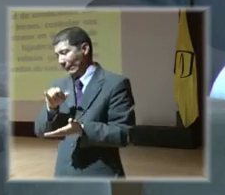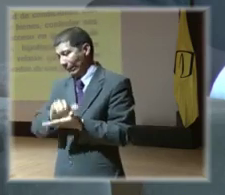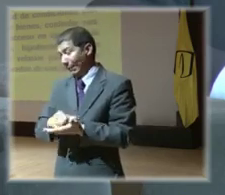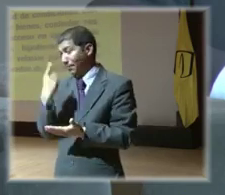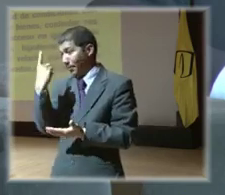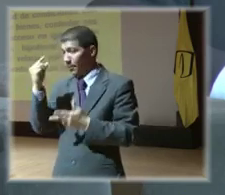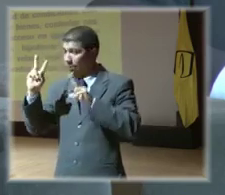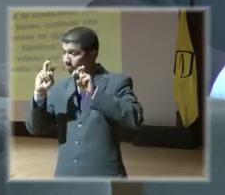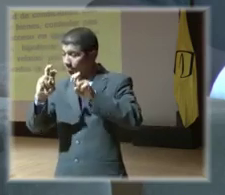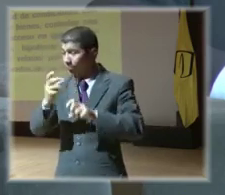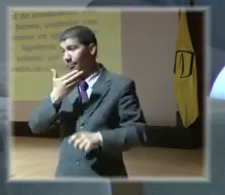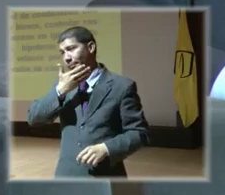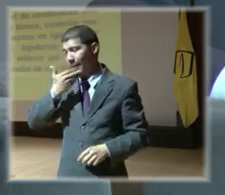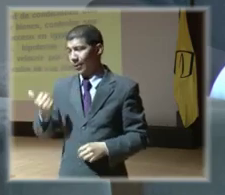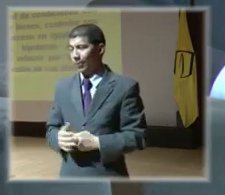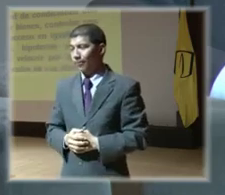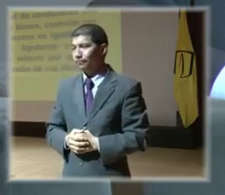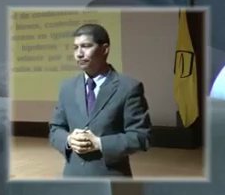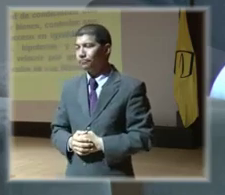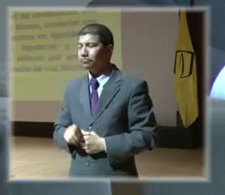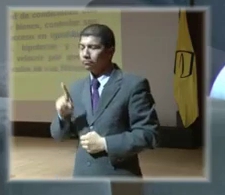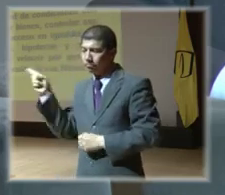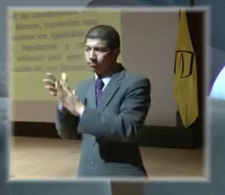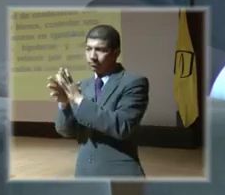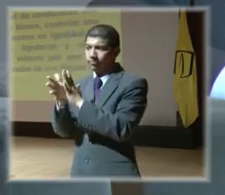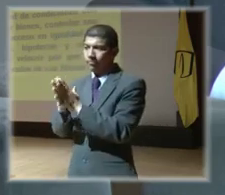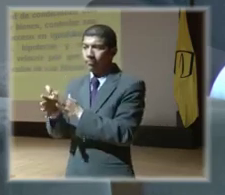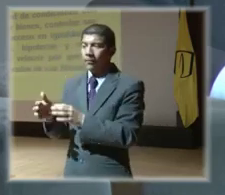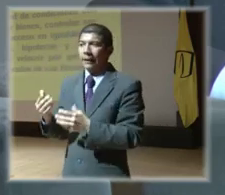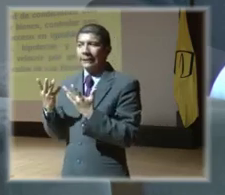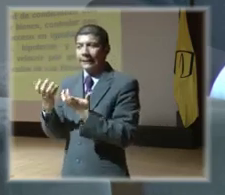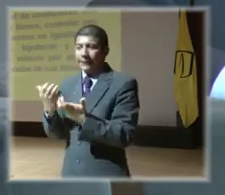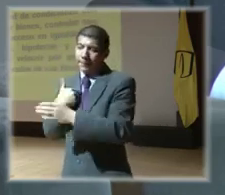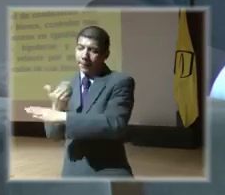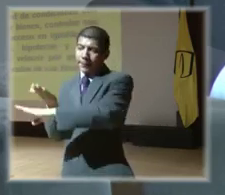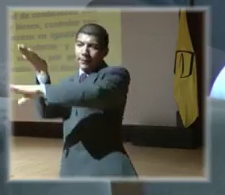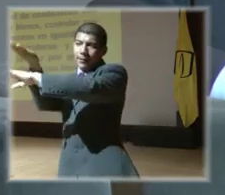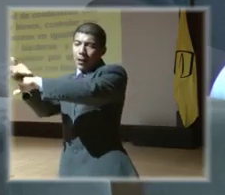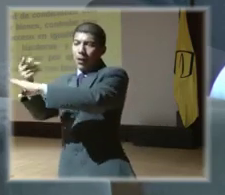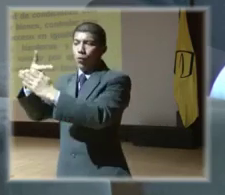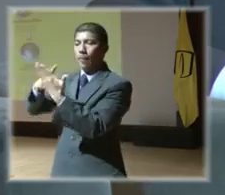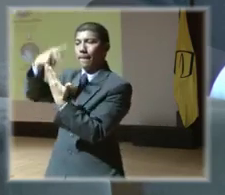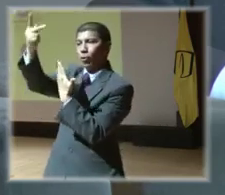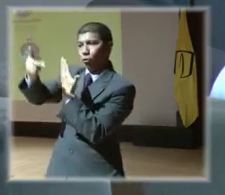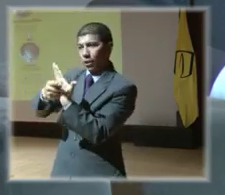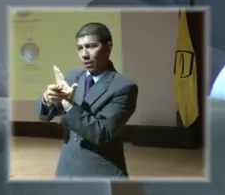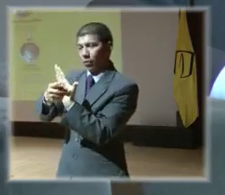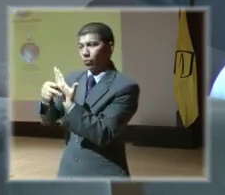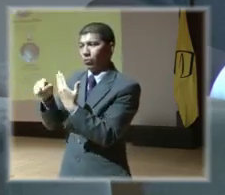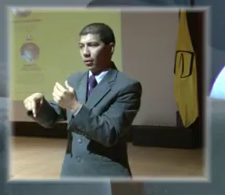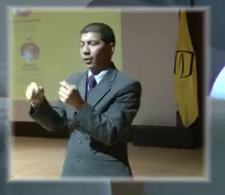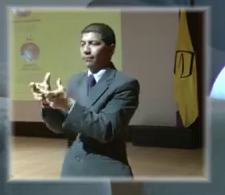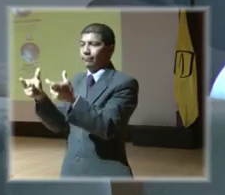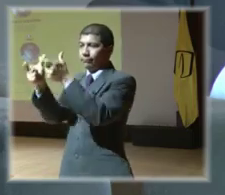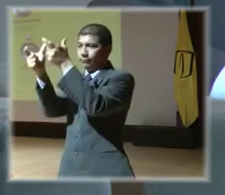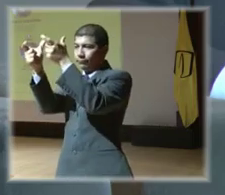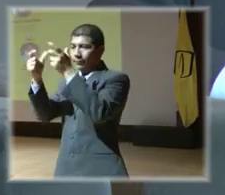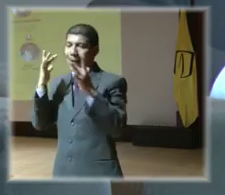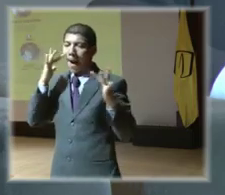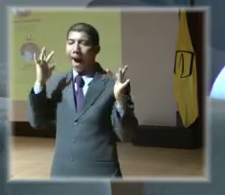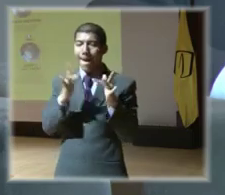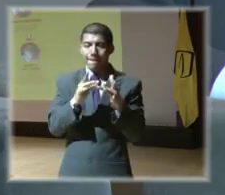Justicia presentar un proyecto para alinear las normas colombianas con el artículo 12 de la Convención. Y la